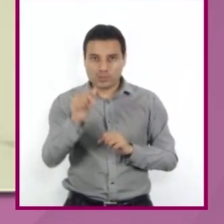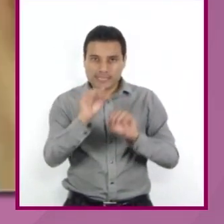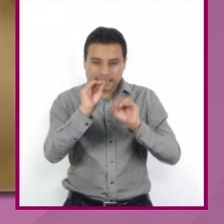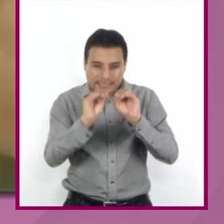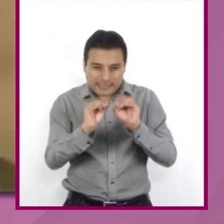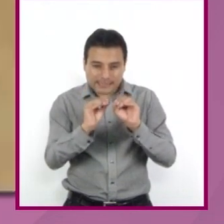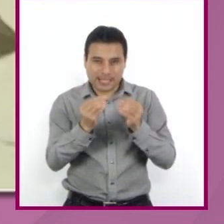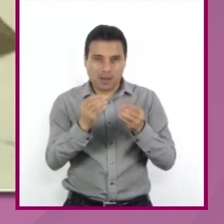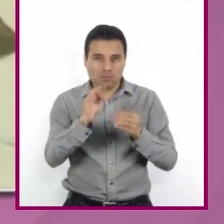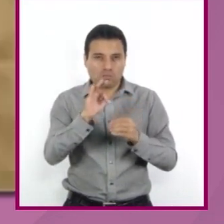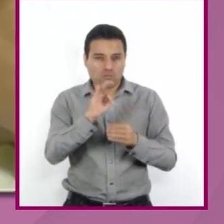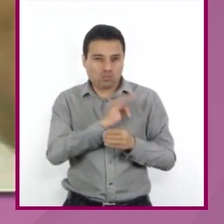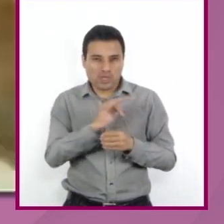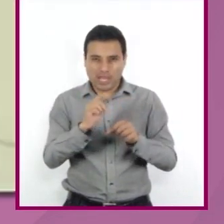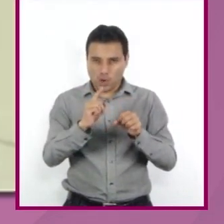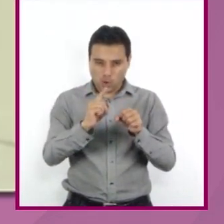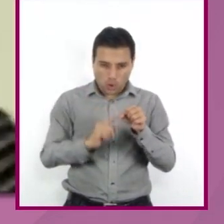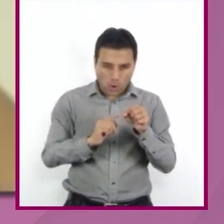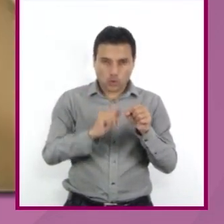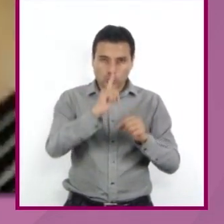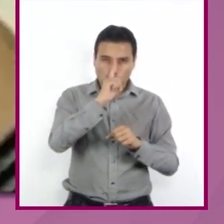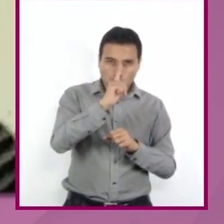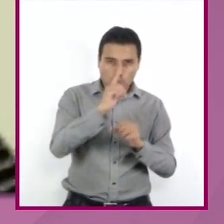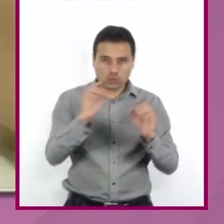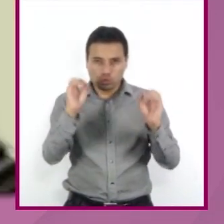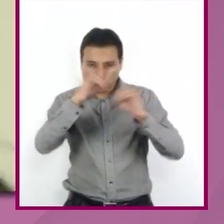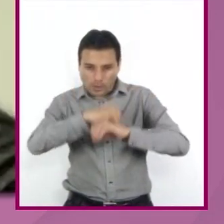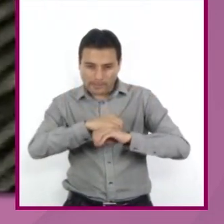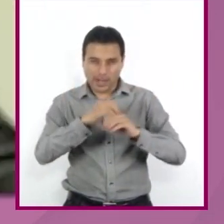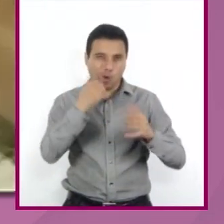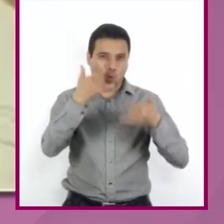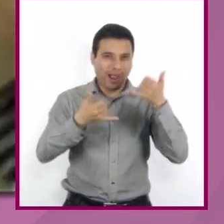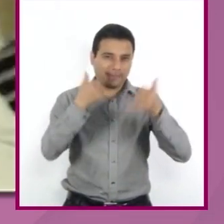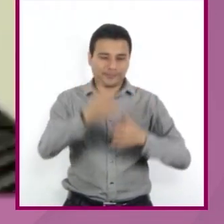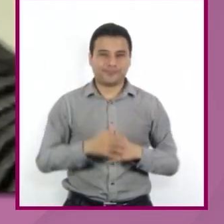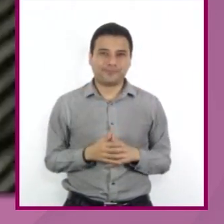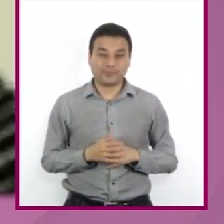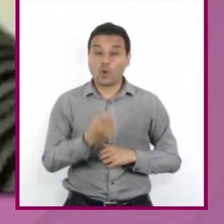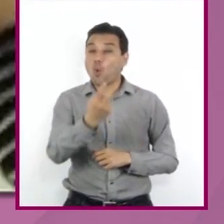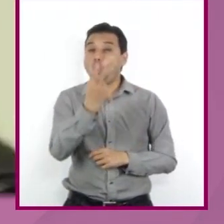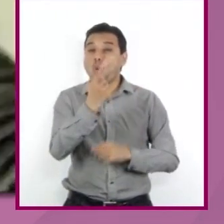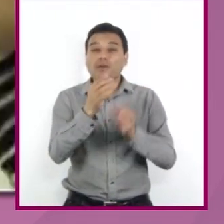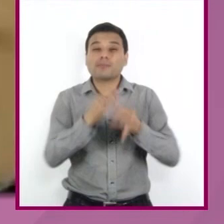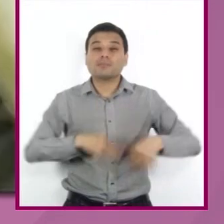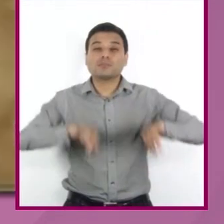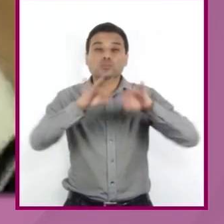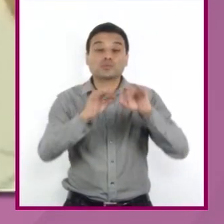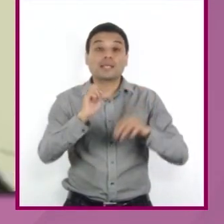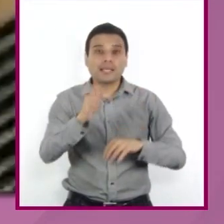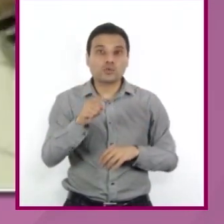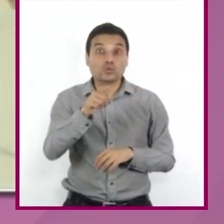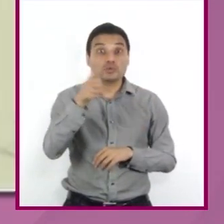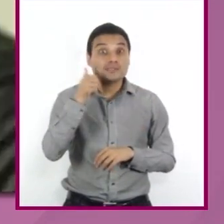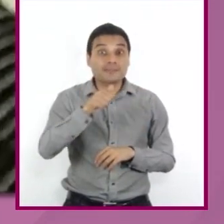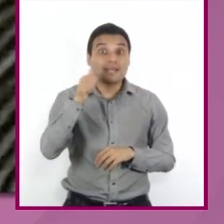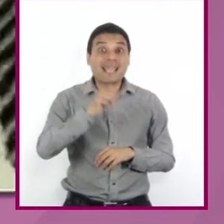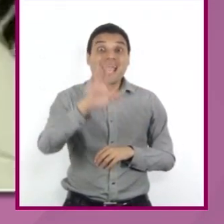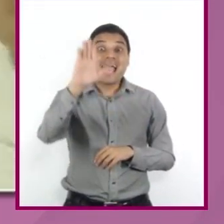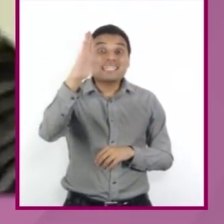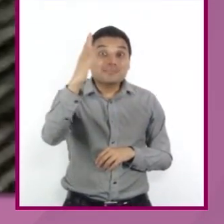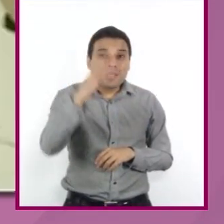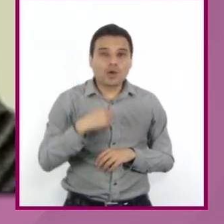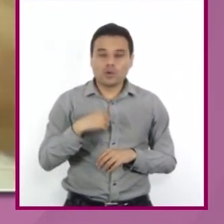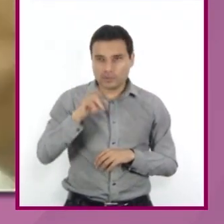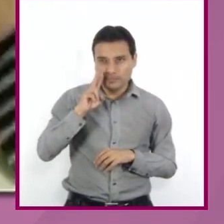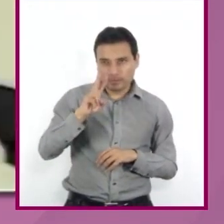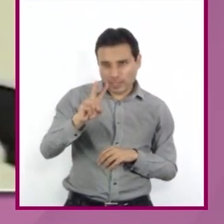volúmenes con esta técnica. Y lo importante es que siempre te estés observando en el espejo para ver cómo